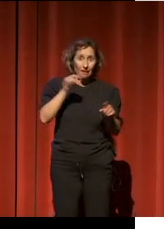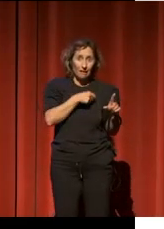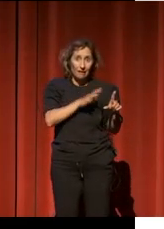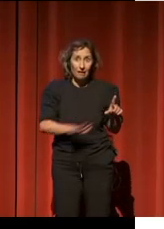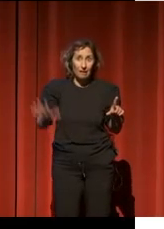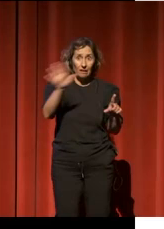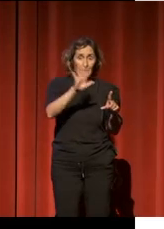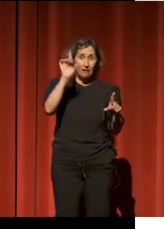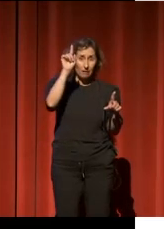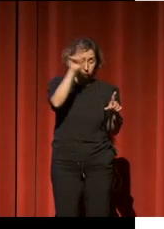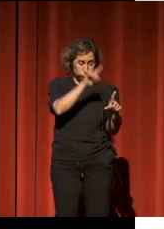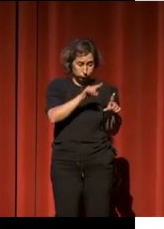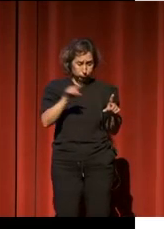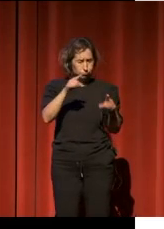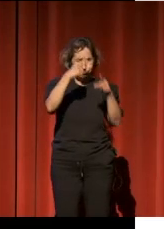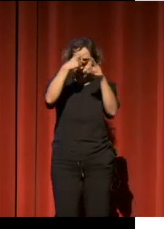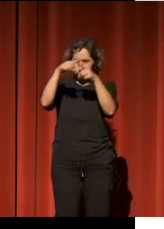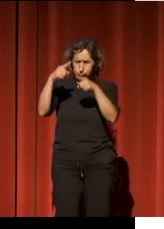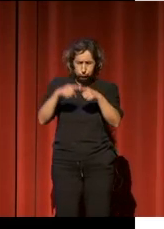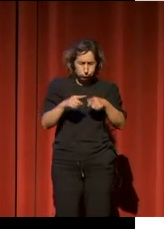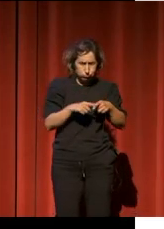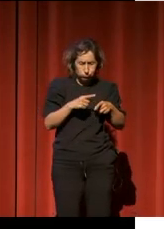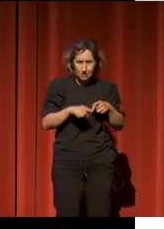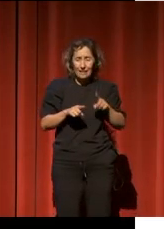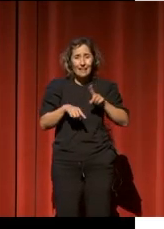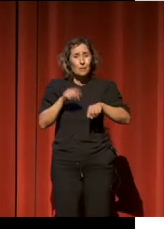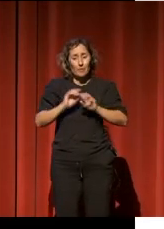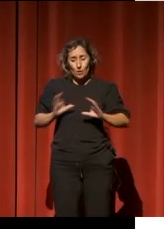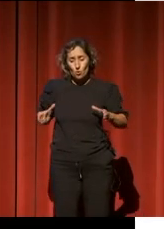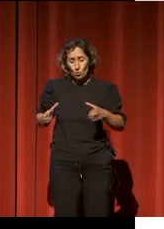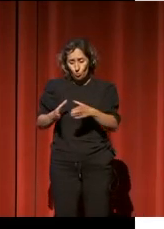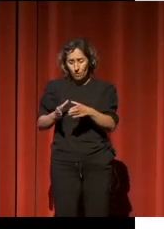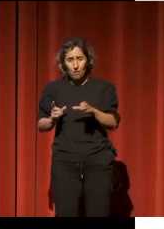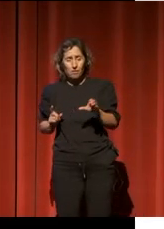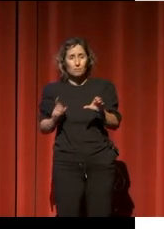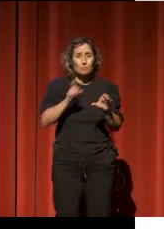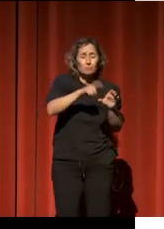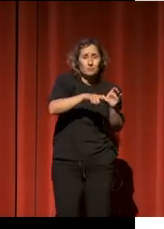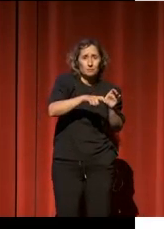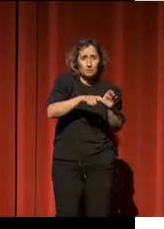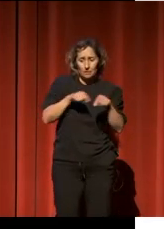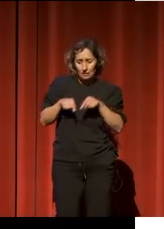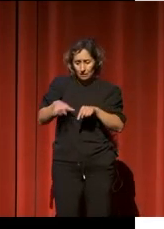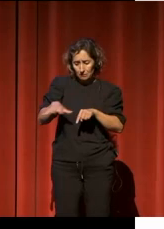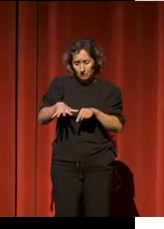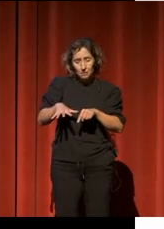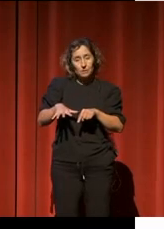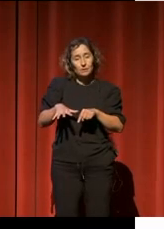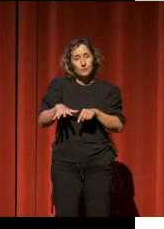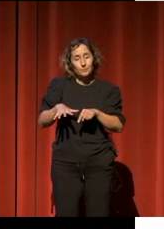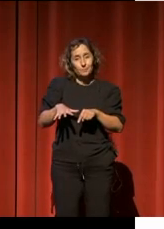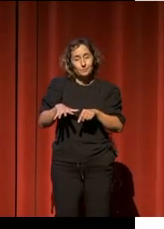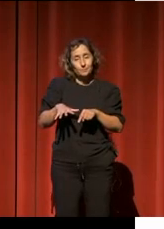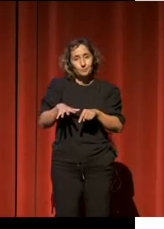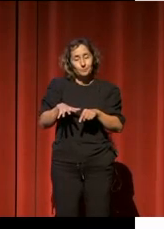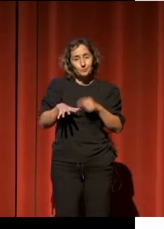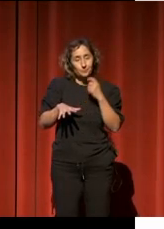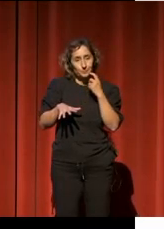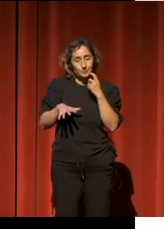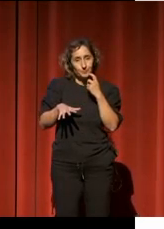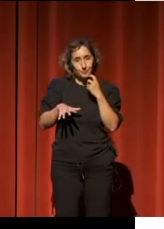en el estado español es el grado de implicación de la comunidad eh cuánto de activa está la comunidad alrededor del